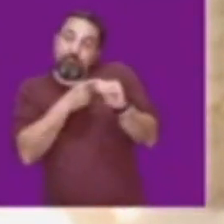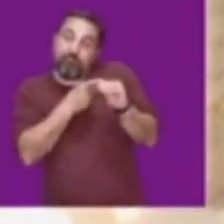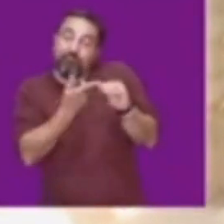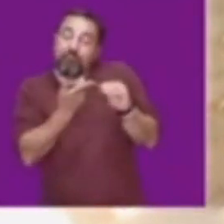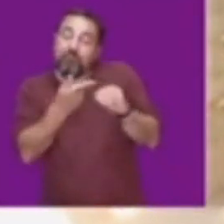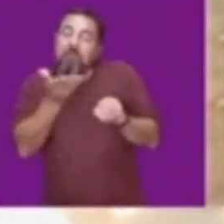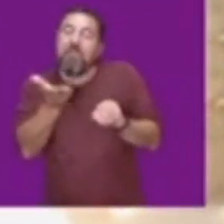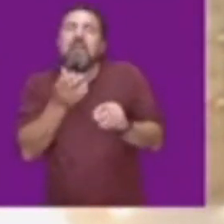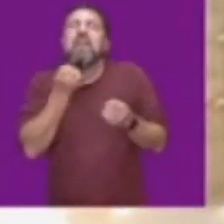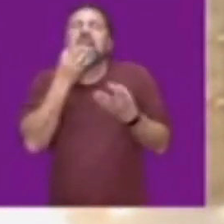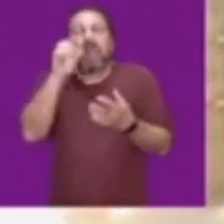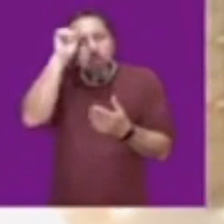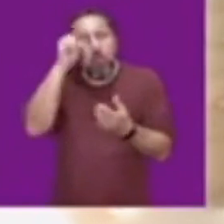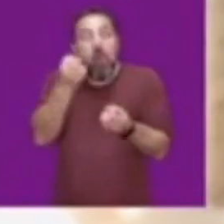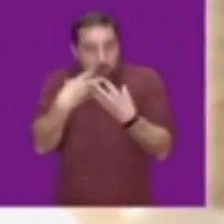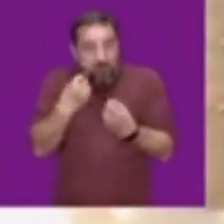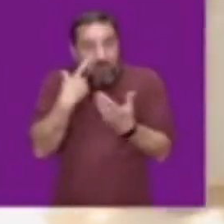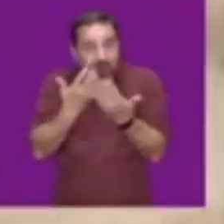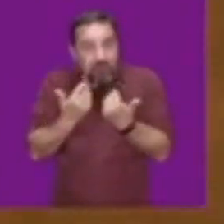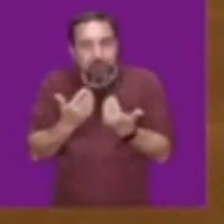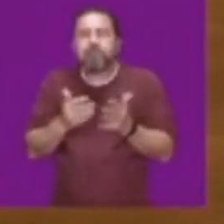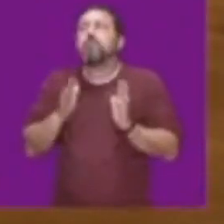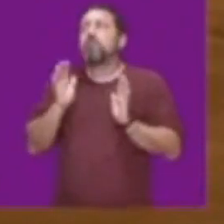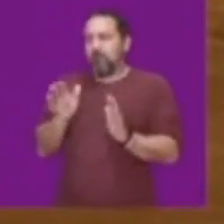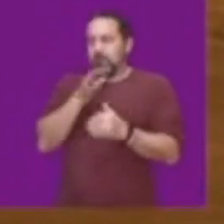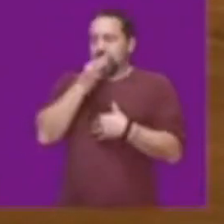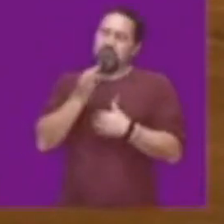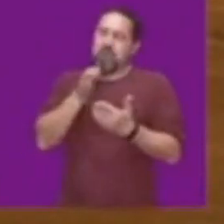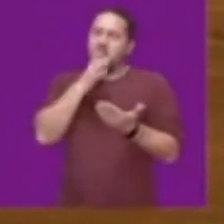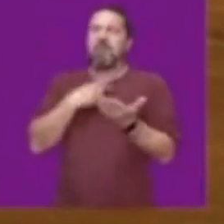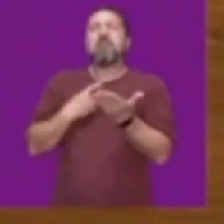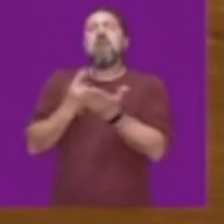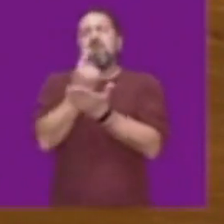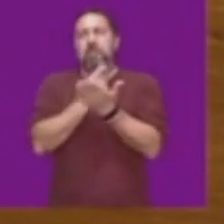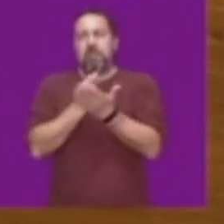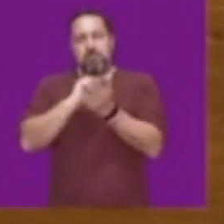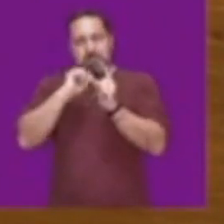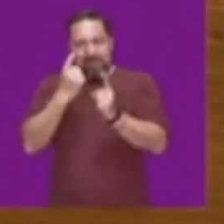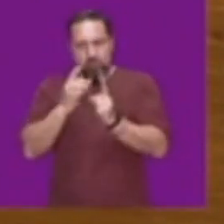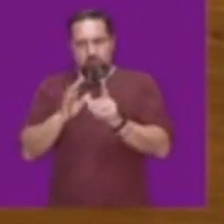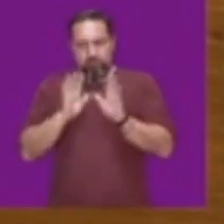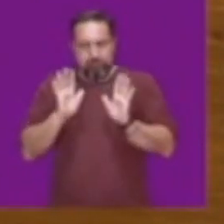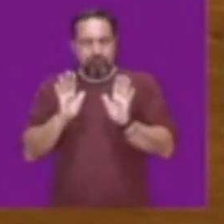Patty, ¿cómo vas con Aurora? ¿Nos cuentas? Así que vamos a dibujar a Aurora lo primero.